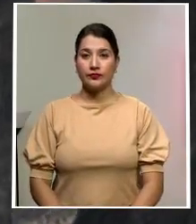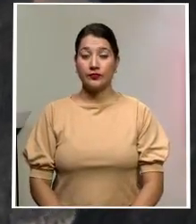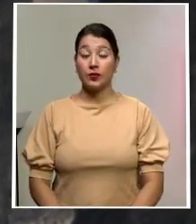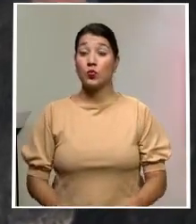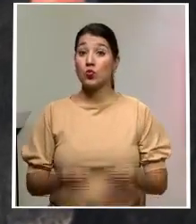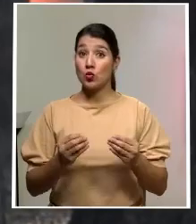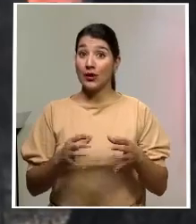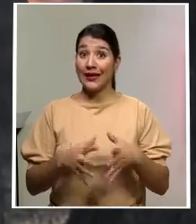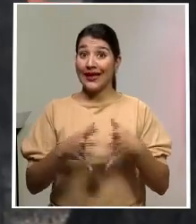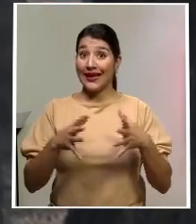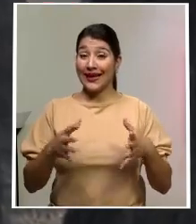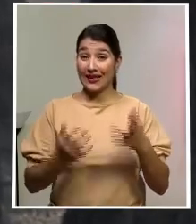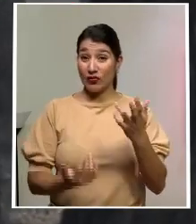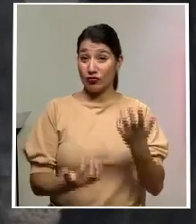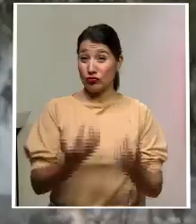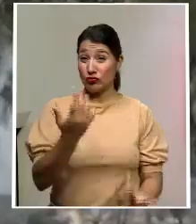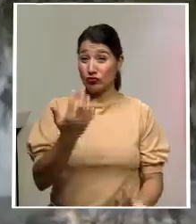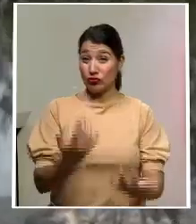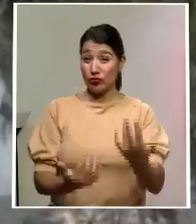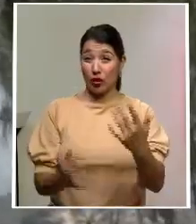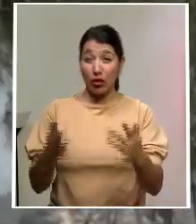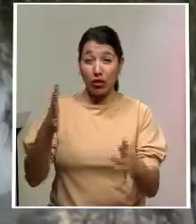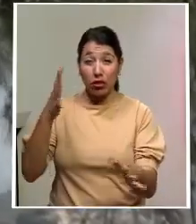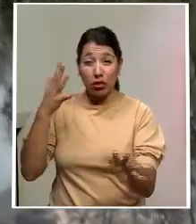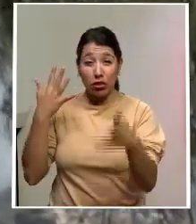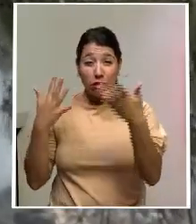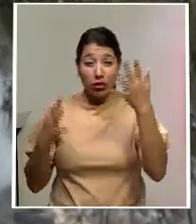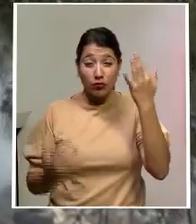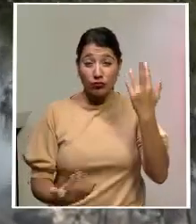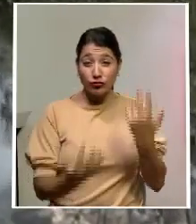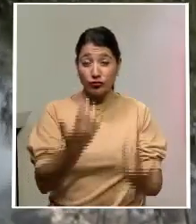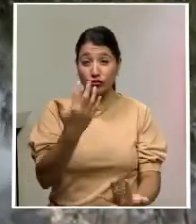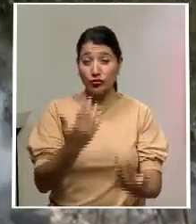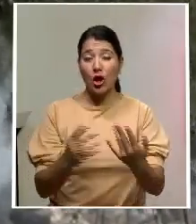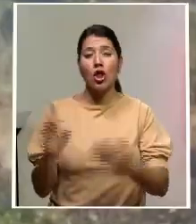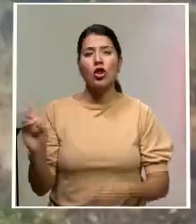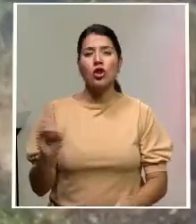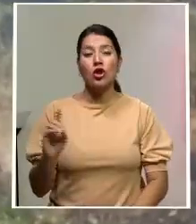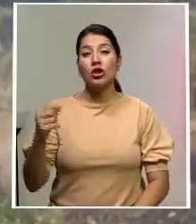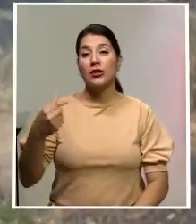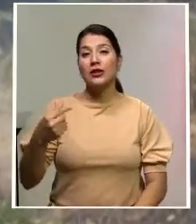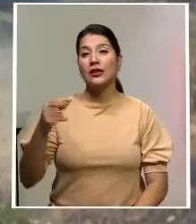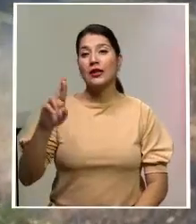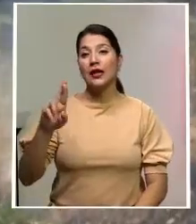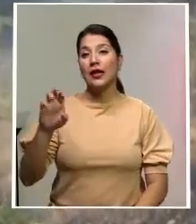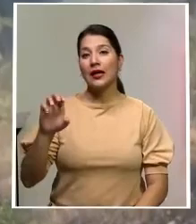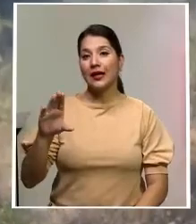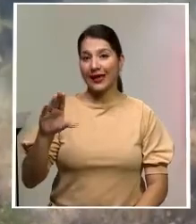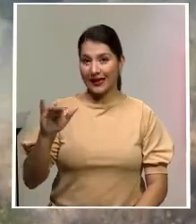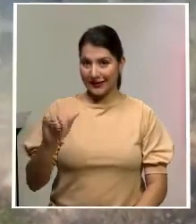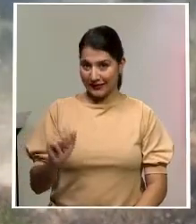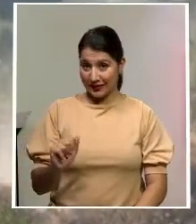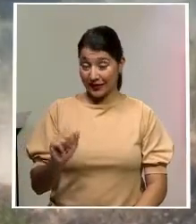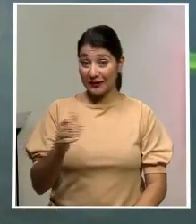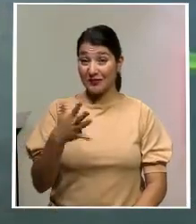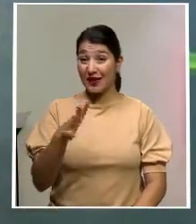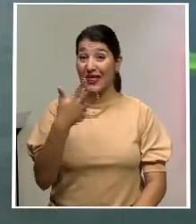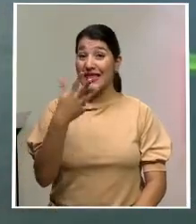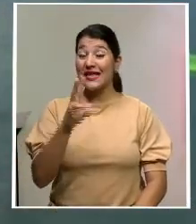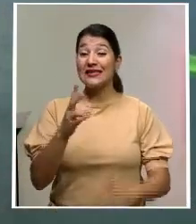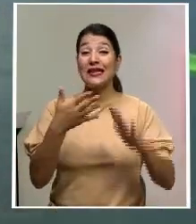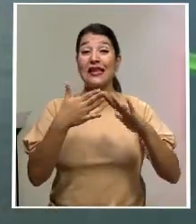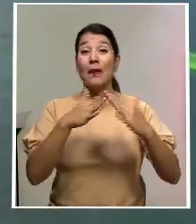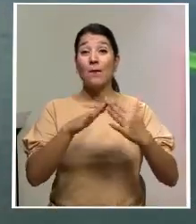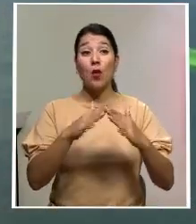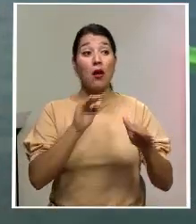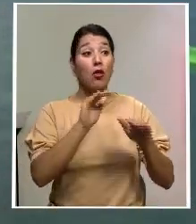Importante incendio forestal en Grecia. Al menos 17 pueblos y caseríos y 2 monasterios fueron evacuados en la noche del miércoles